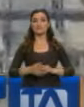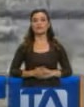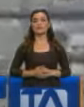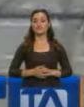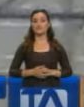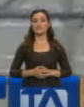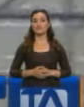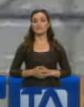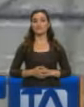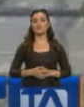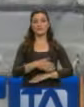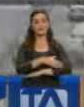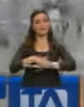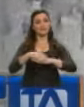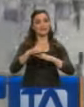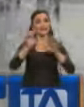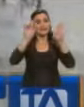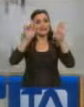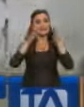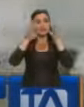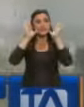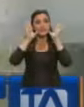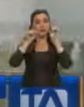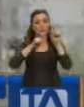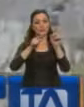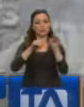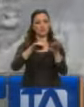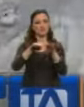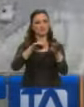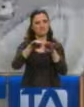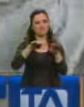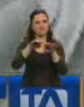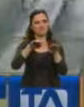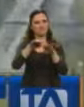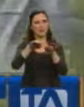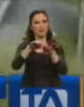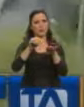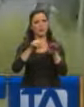sentido sur-norte, vemos algo de carga vehicular, pero desplazándose.